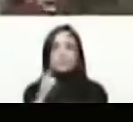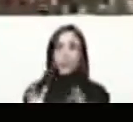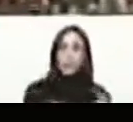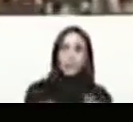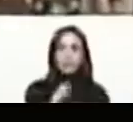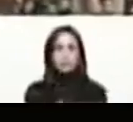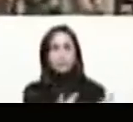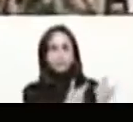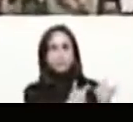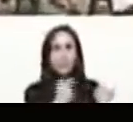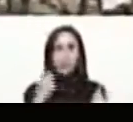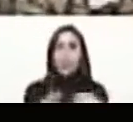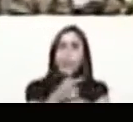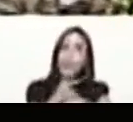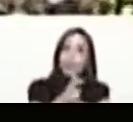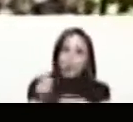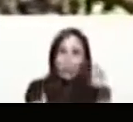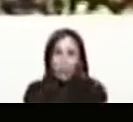Asumámoslo así, gobernadora,